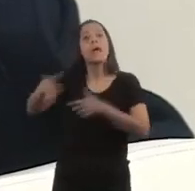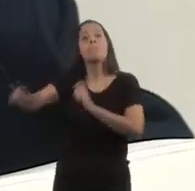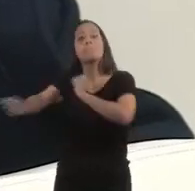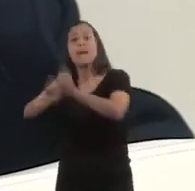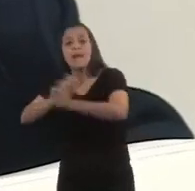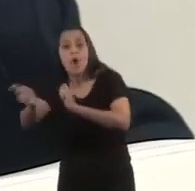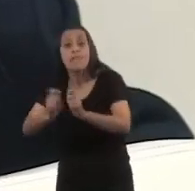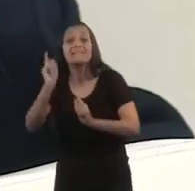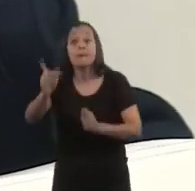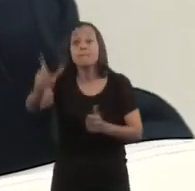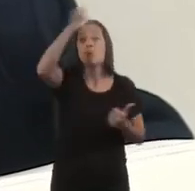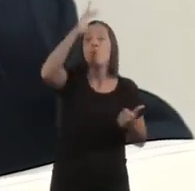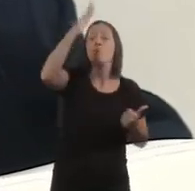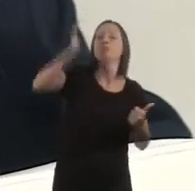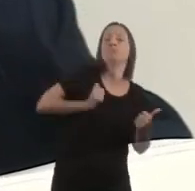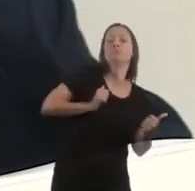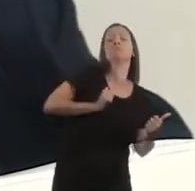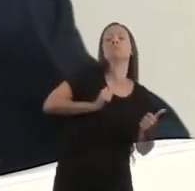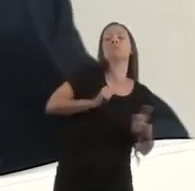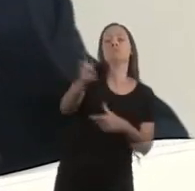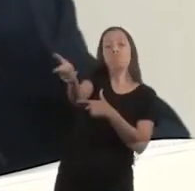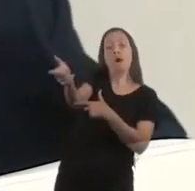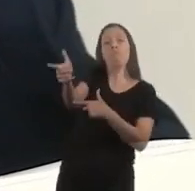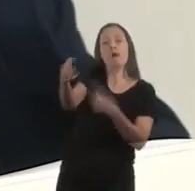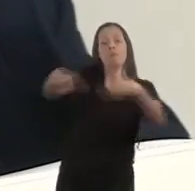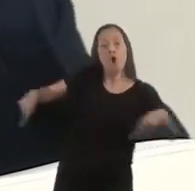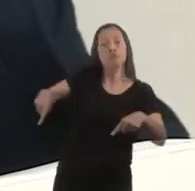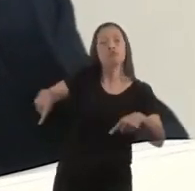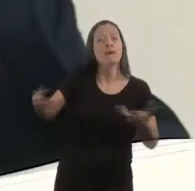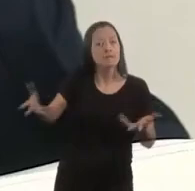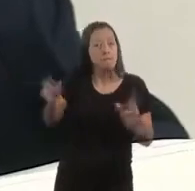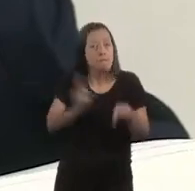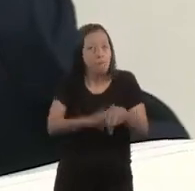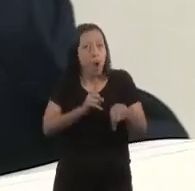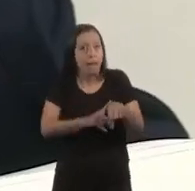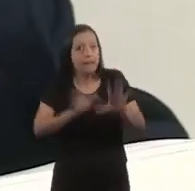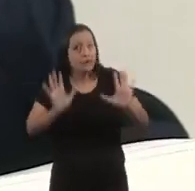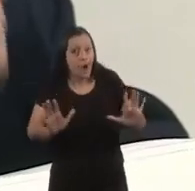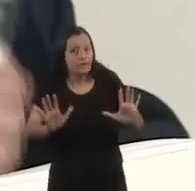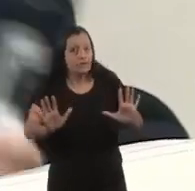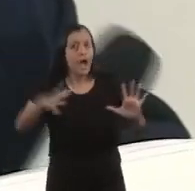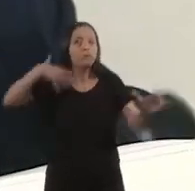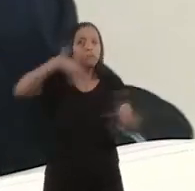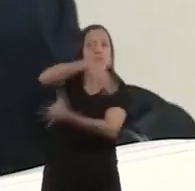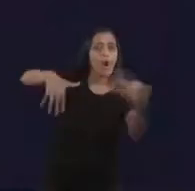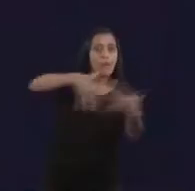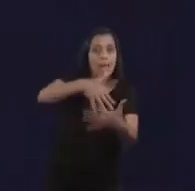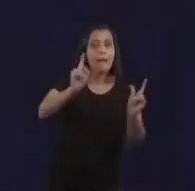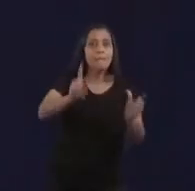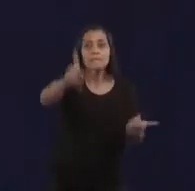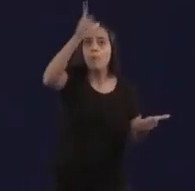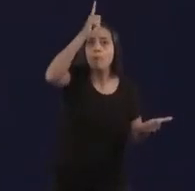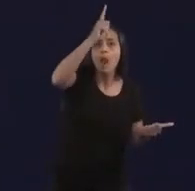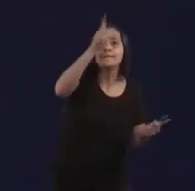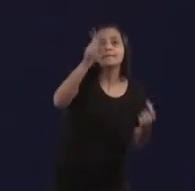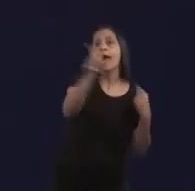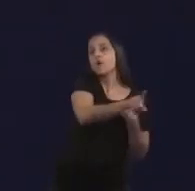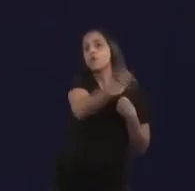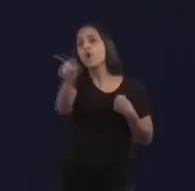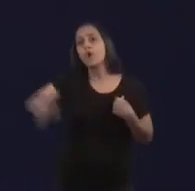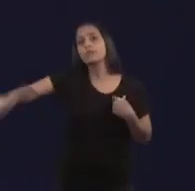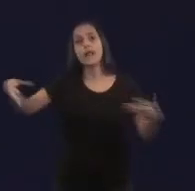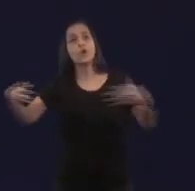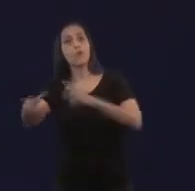por la Fuerza de Seguridad, a fotógrafos que le tiran una bala en el medio de la frente. Por eso. Déjame